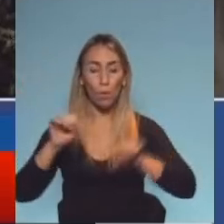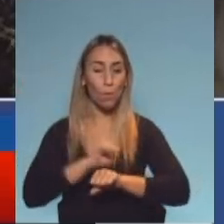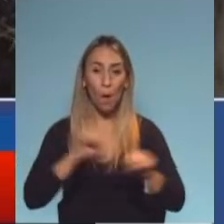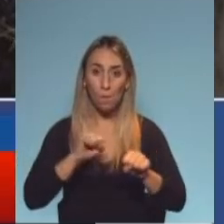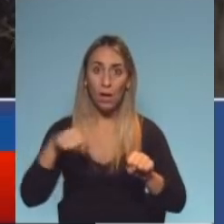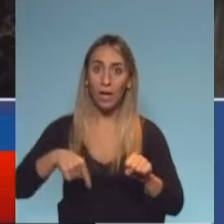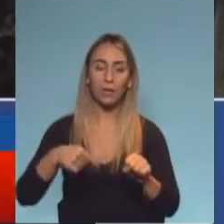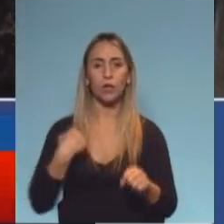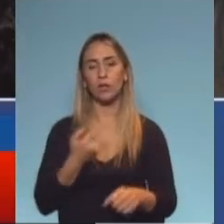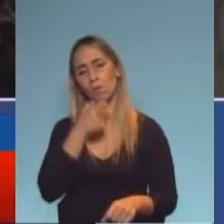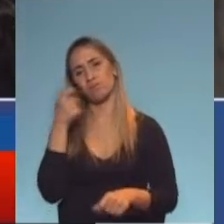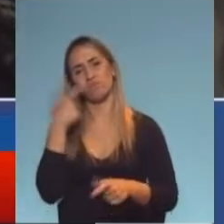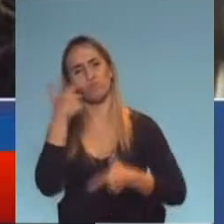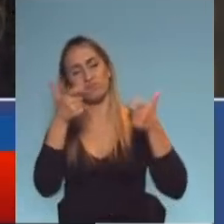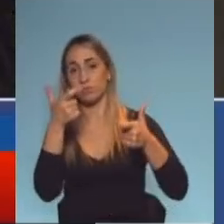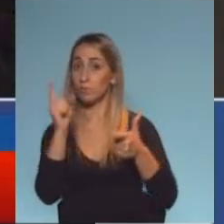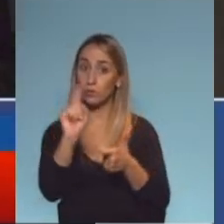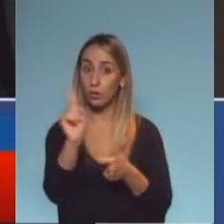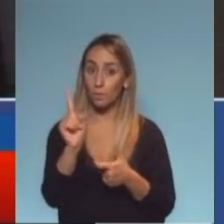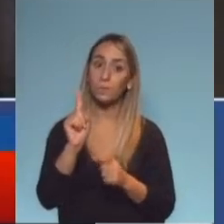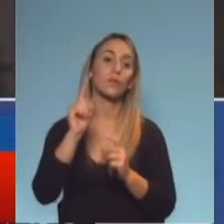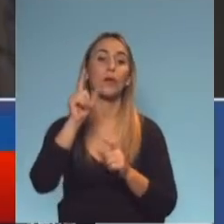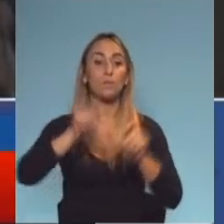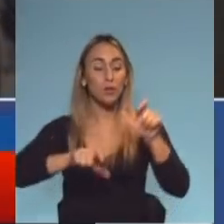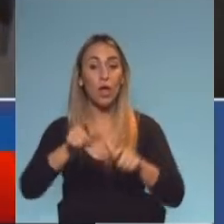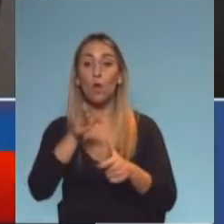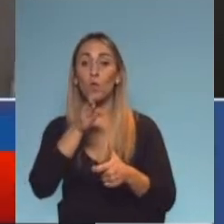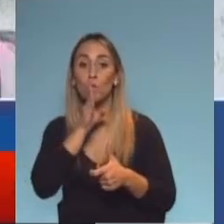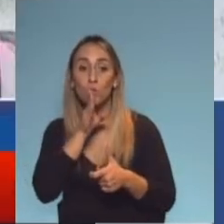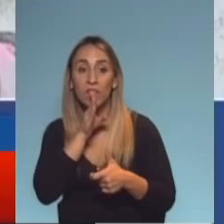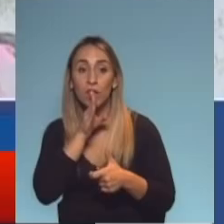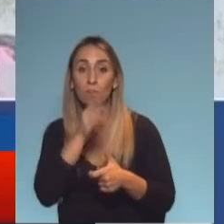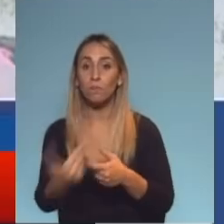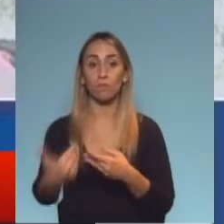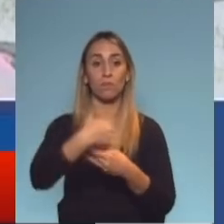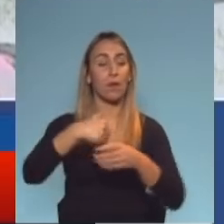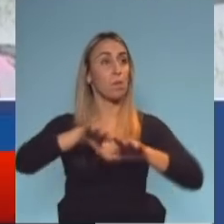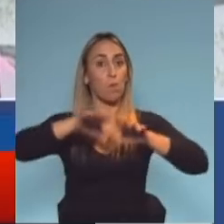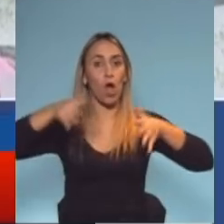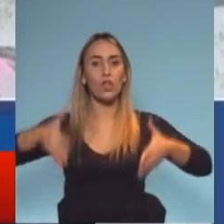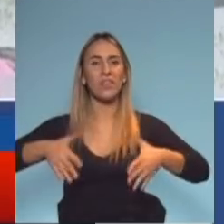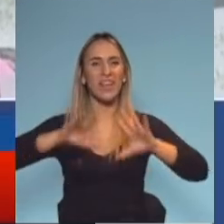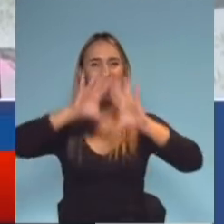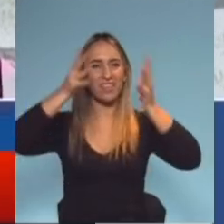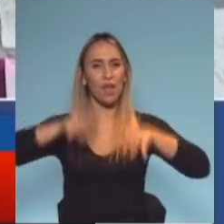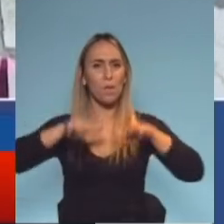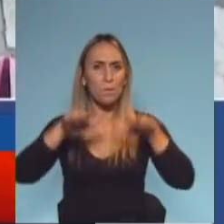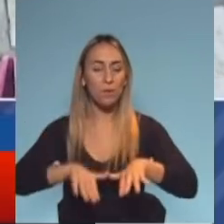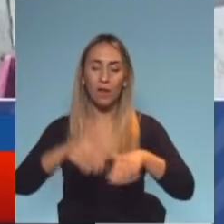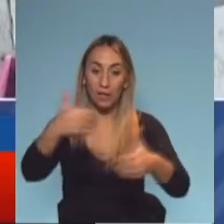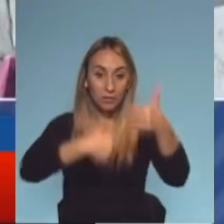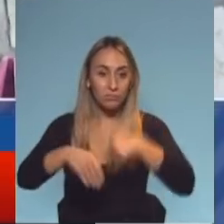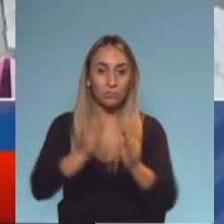prohibido a la entrada de los judíos para rezar en el monte de templo. Nosotros que creemos